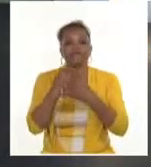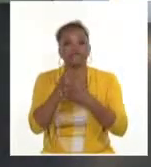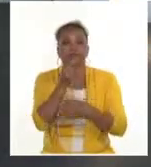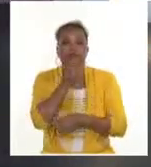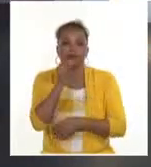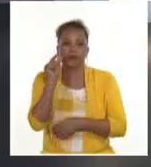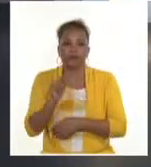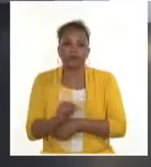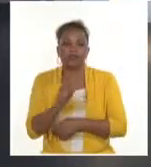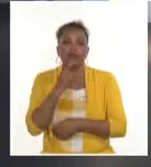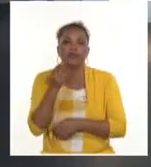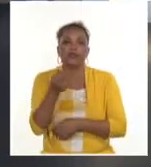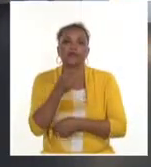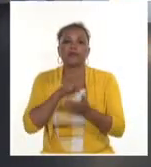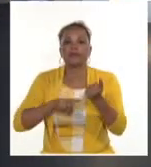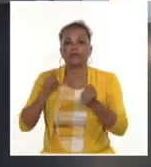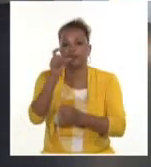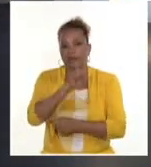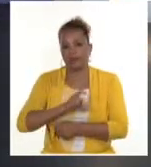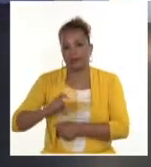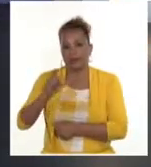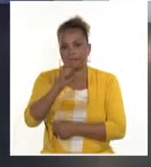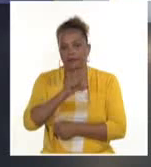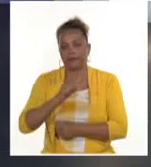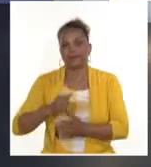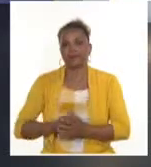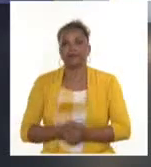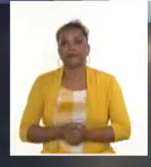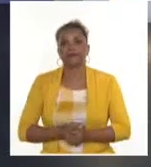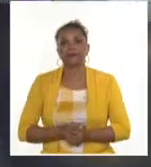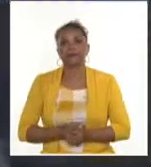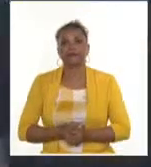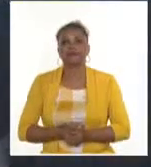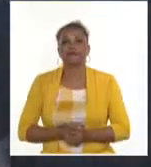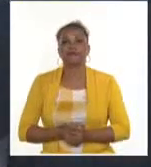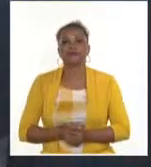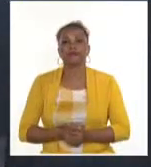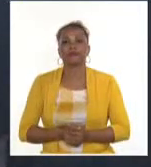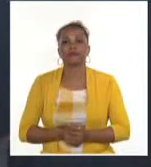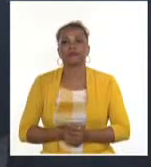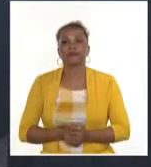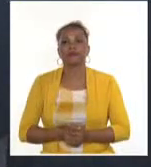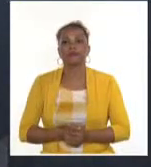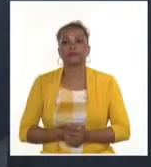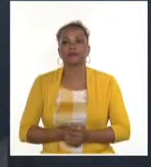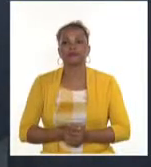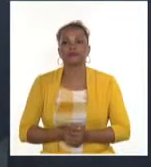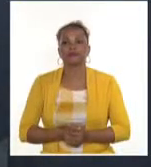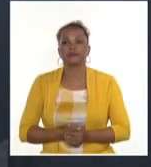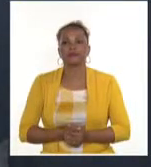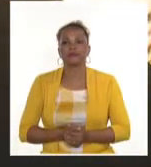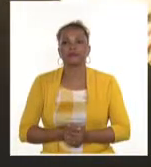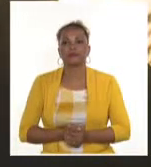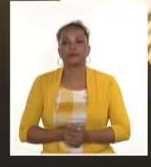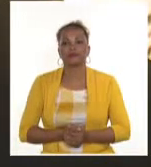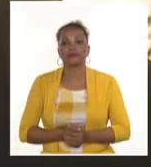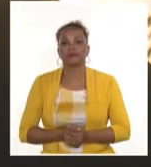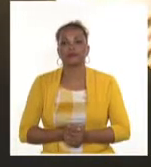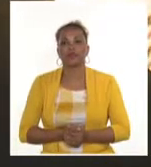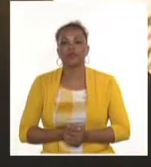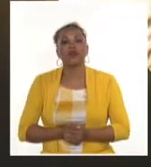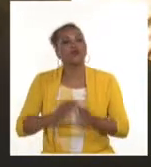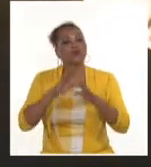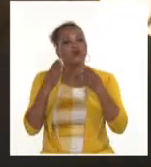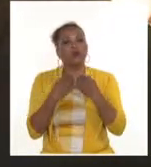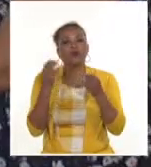camahui Desde allí la colega ía margó nos tiene los detalles por sobresalir en el queaser